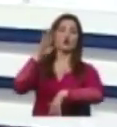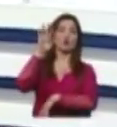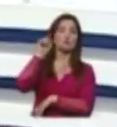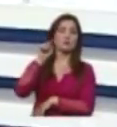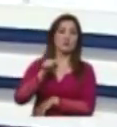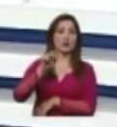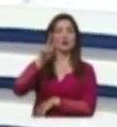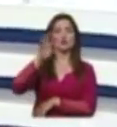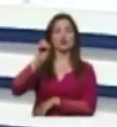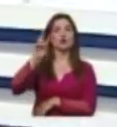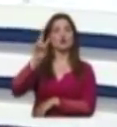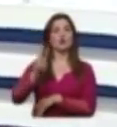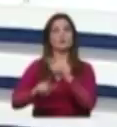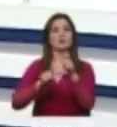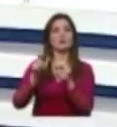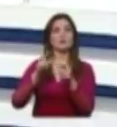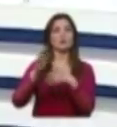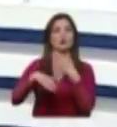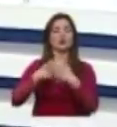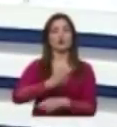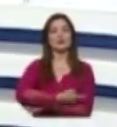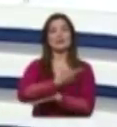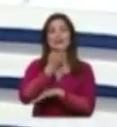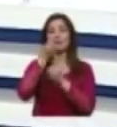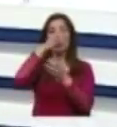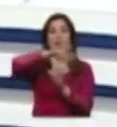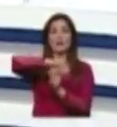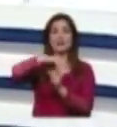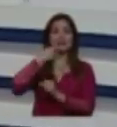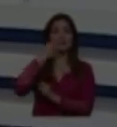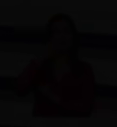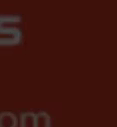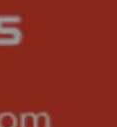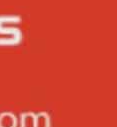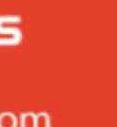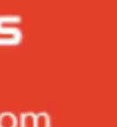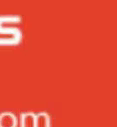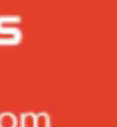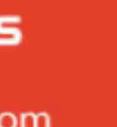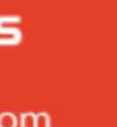4.202 personas que llegan a diario, según datos de la Cancillería, de origen venezolano.